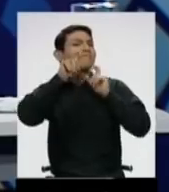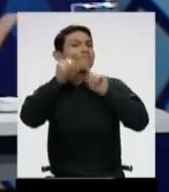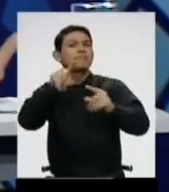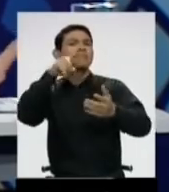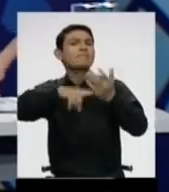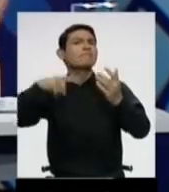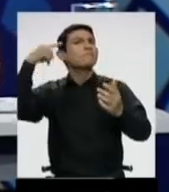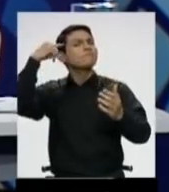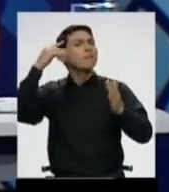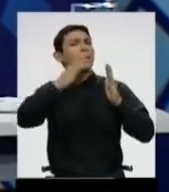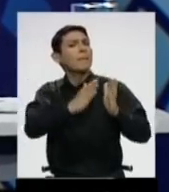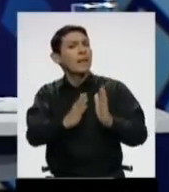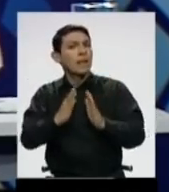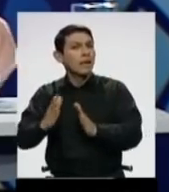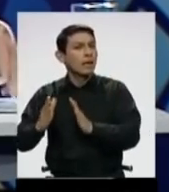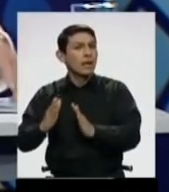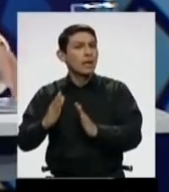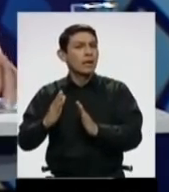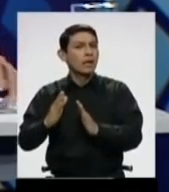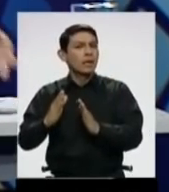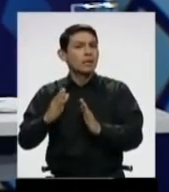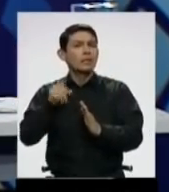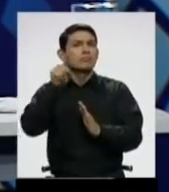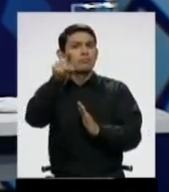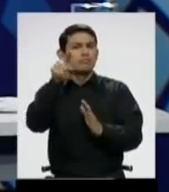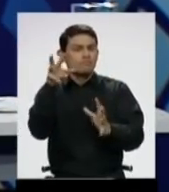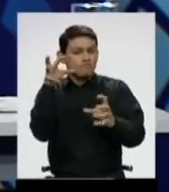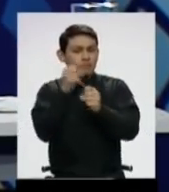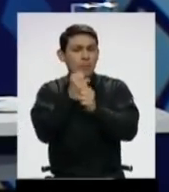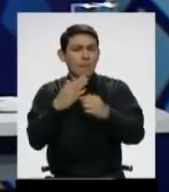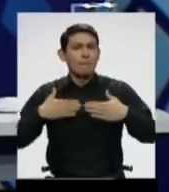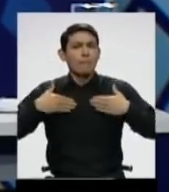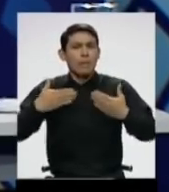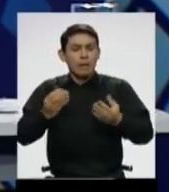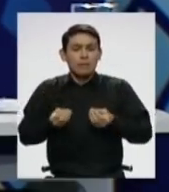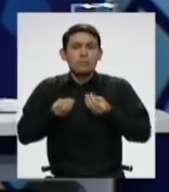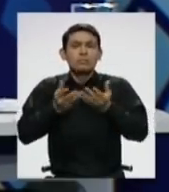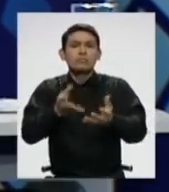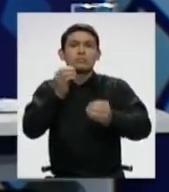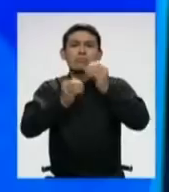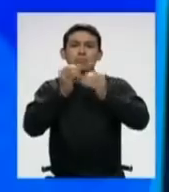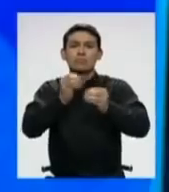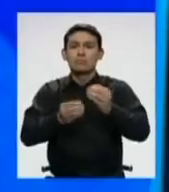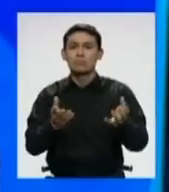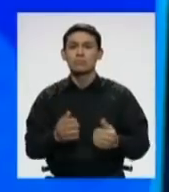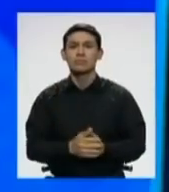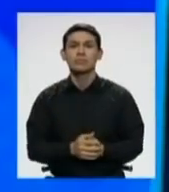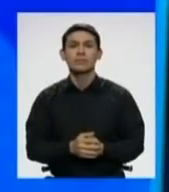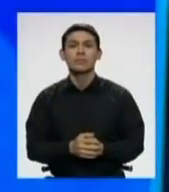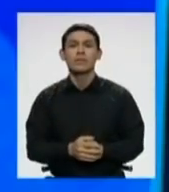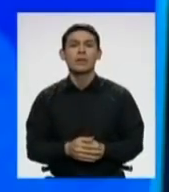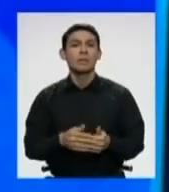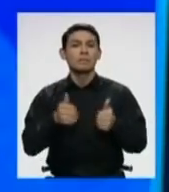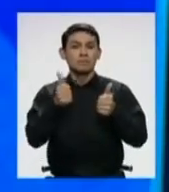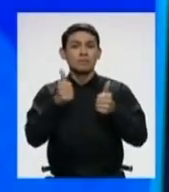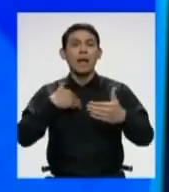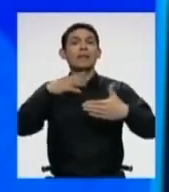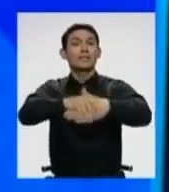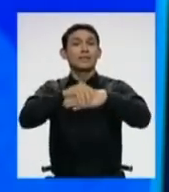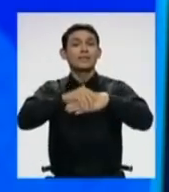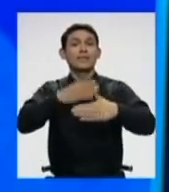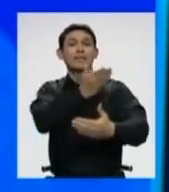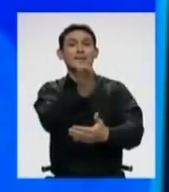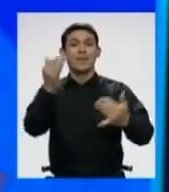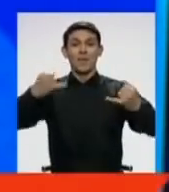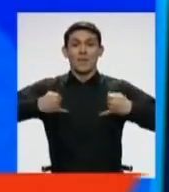planes concretos, si nos podría enumerar, tienen ustedes para ese sector de la población? Permíteme saludar hoy día a la juventud, que es su